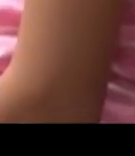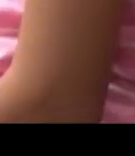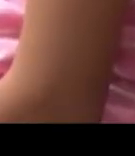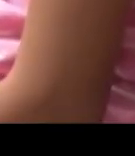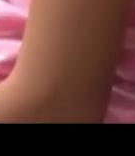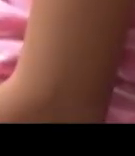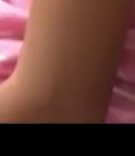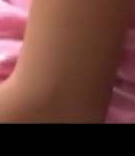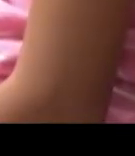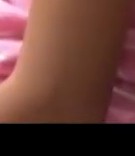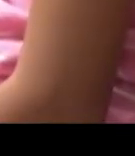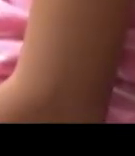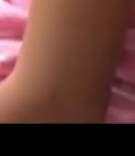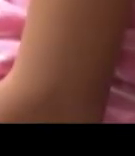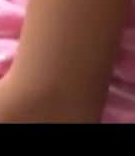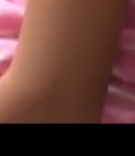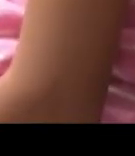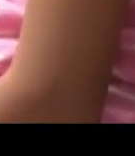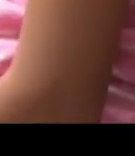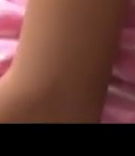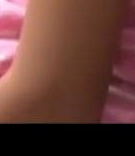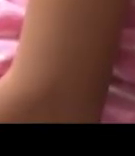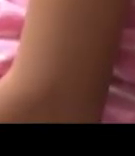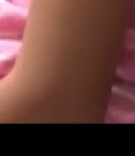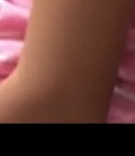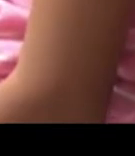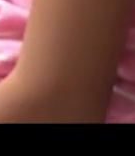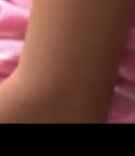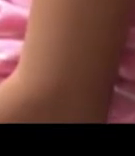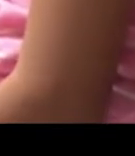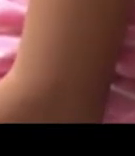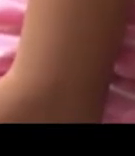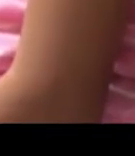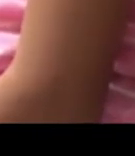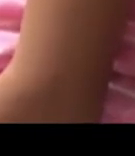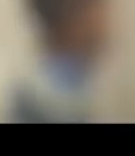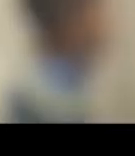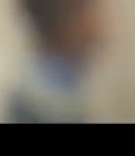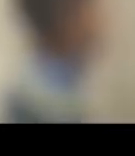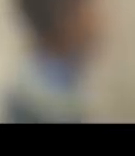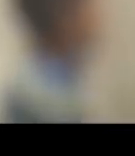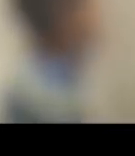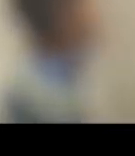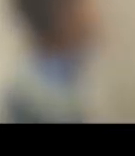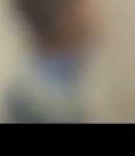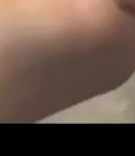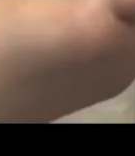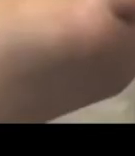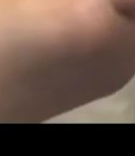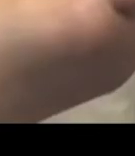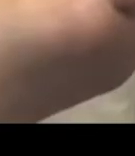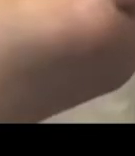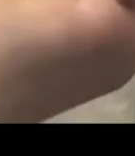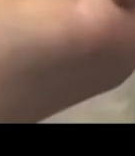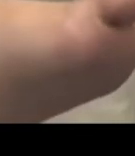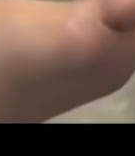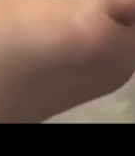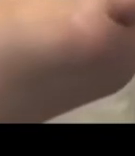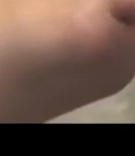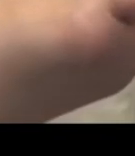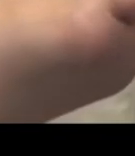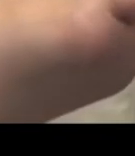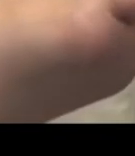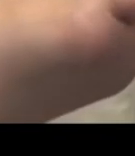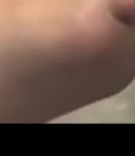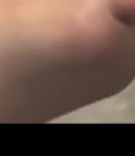actual gobierno de Donald Trump está relacionada además a la intención de desinhibir la migración indocumentada y promover el